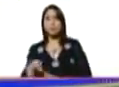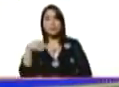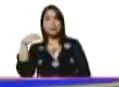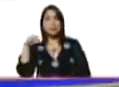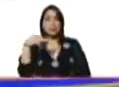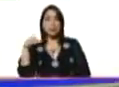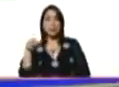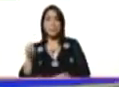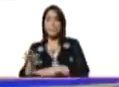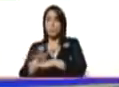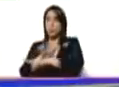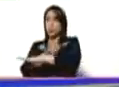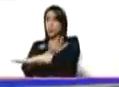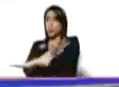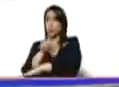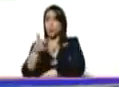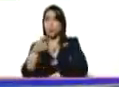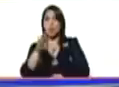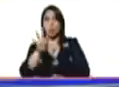pelúas,